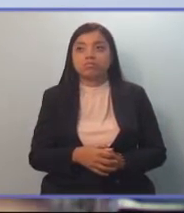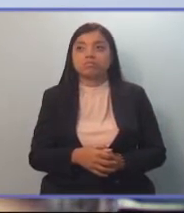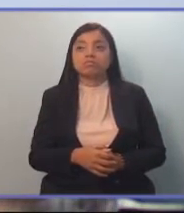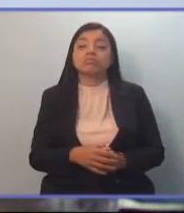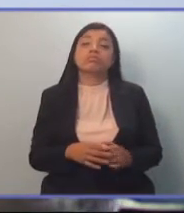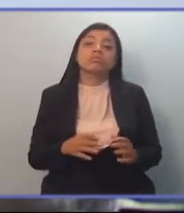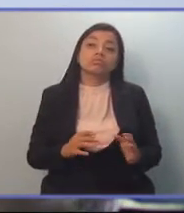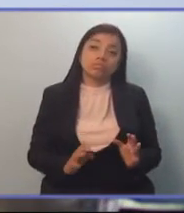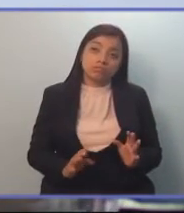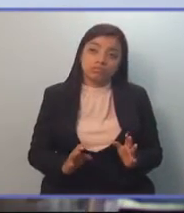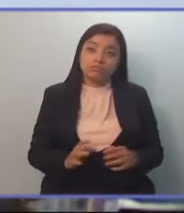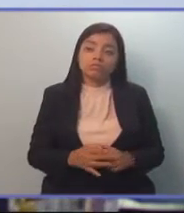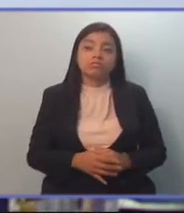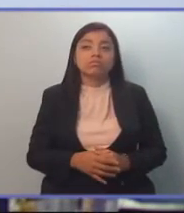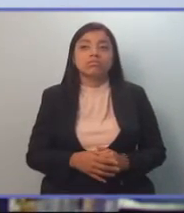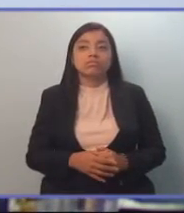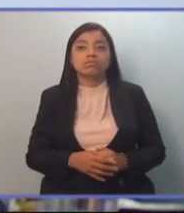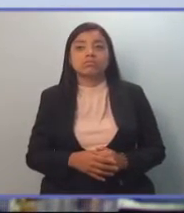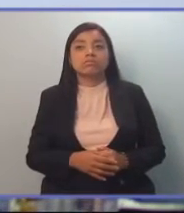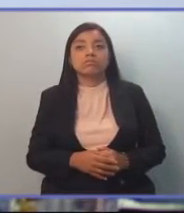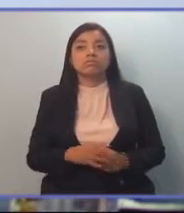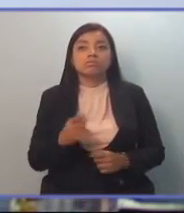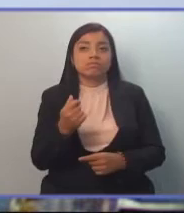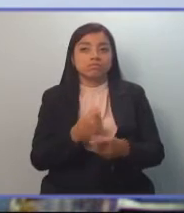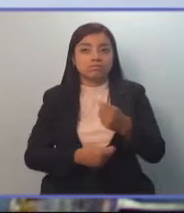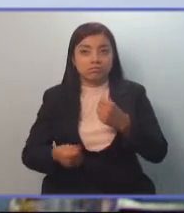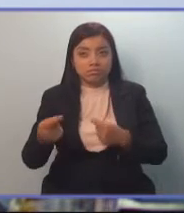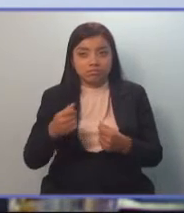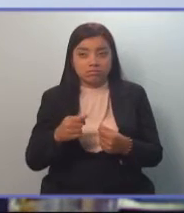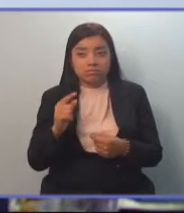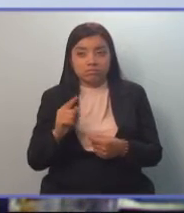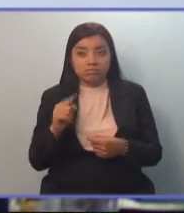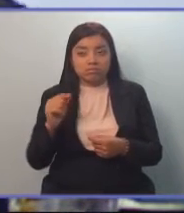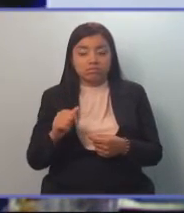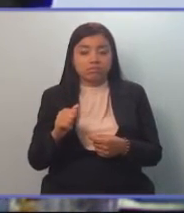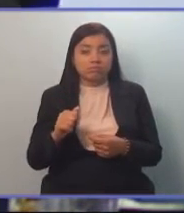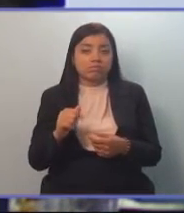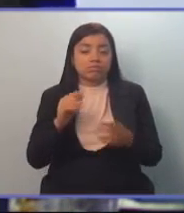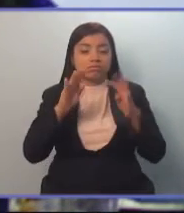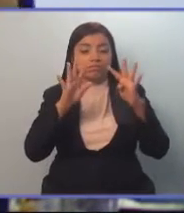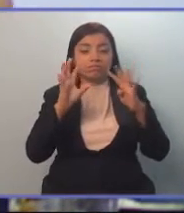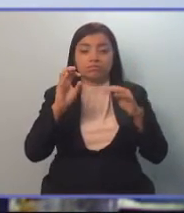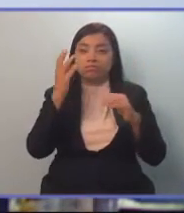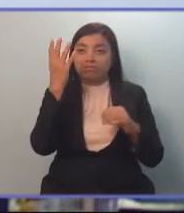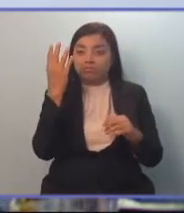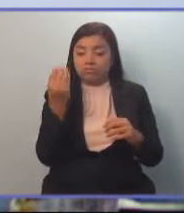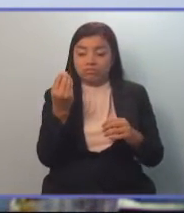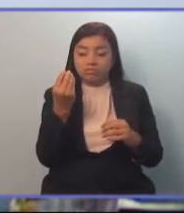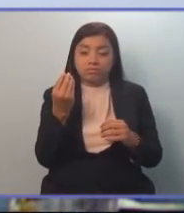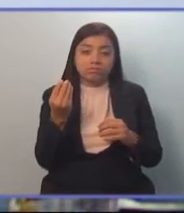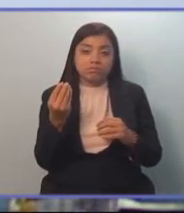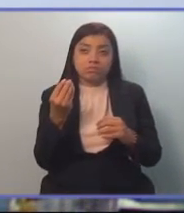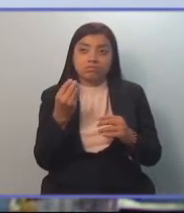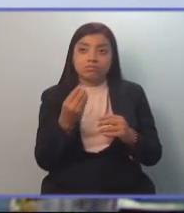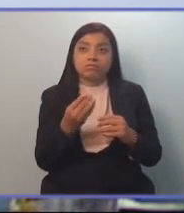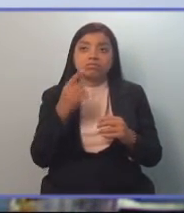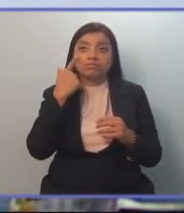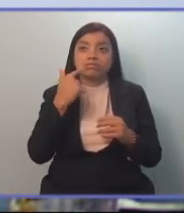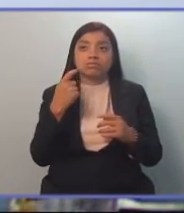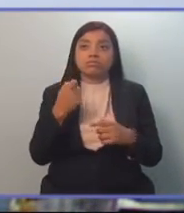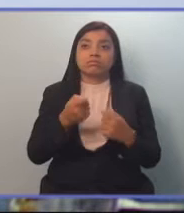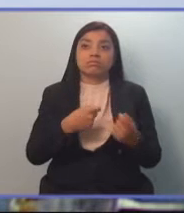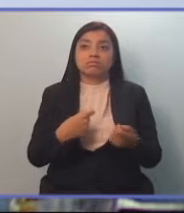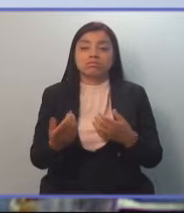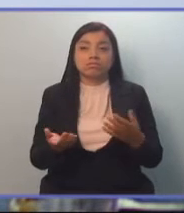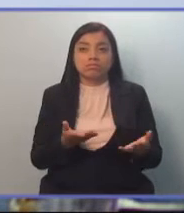Cuando la comercialización no exceda del plazo de 90 días continuos, como en el caso de las ventas colectivas